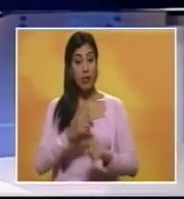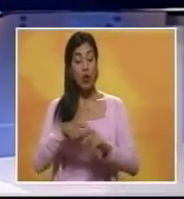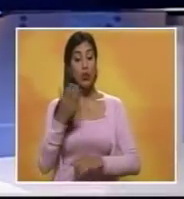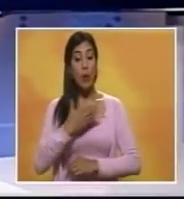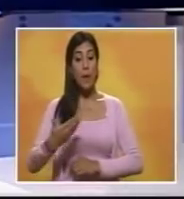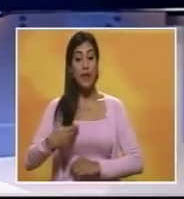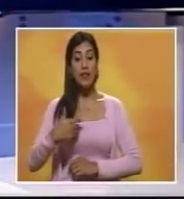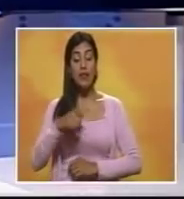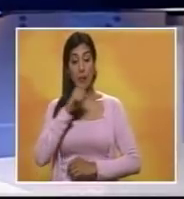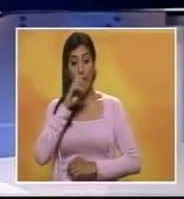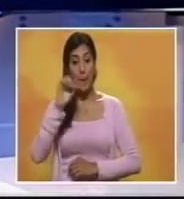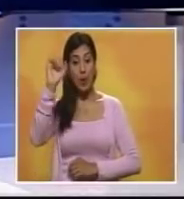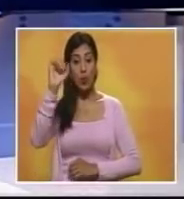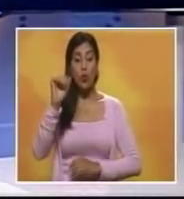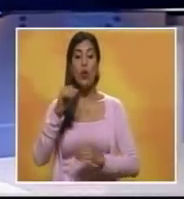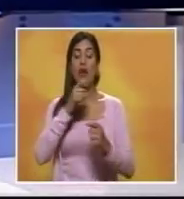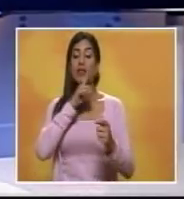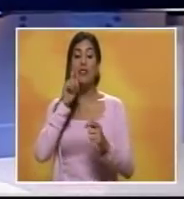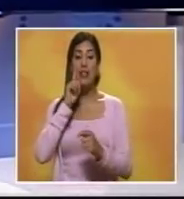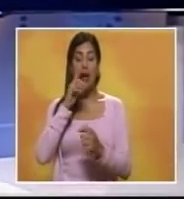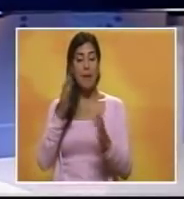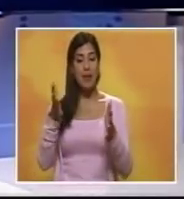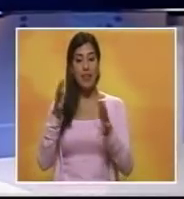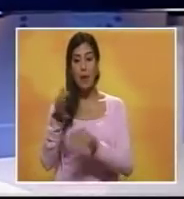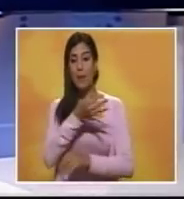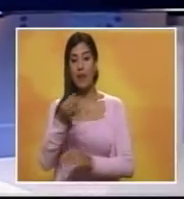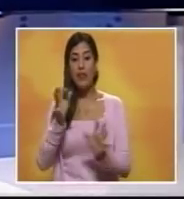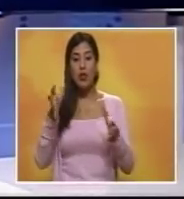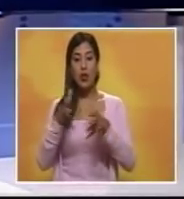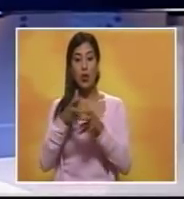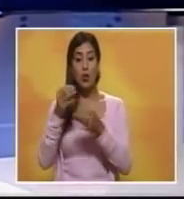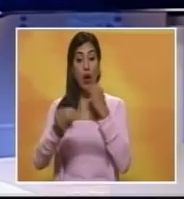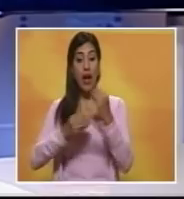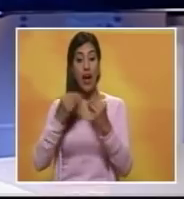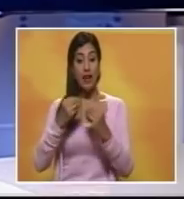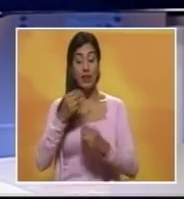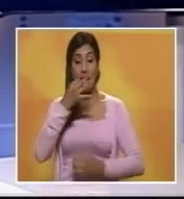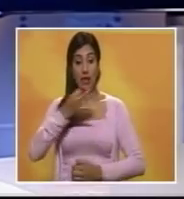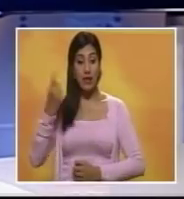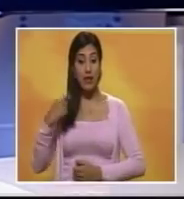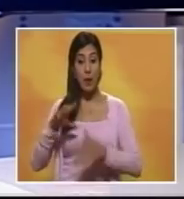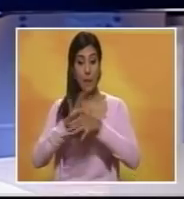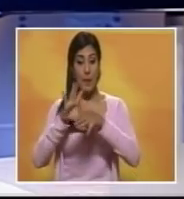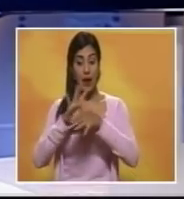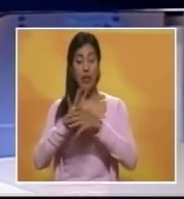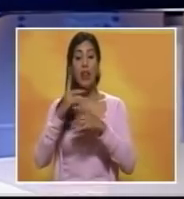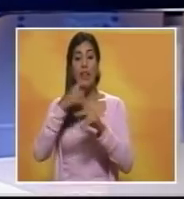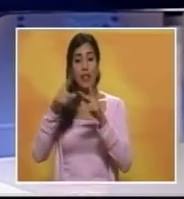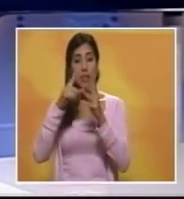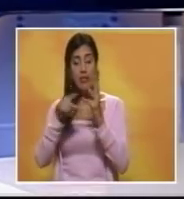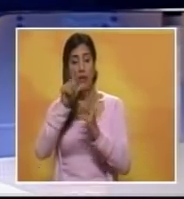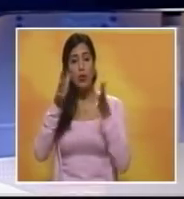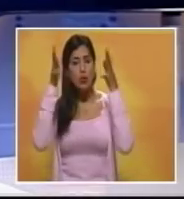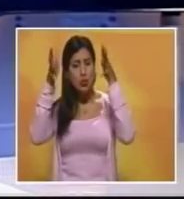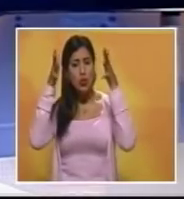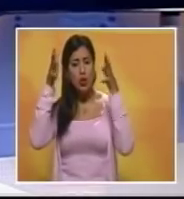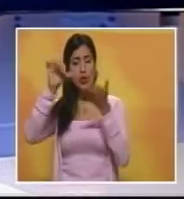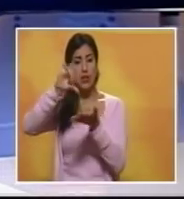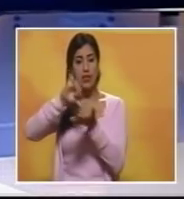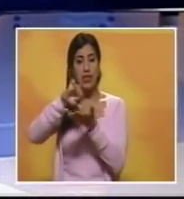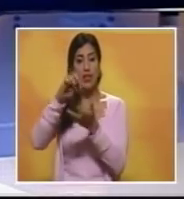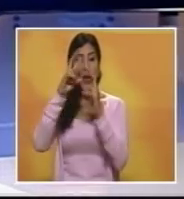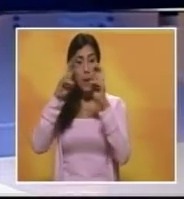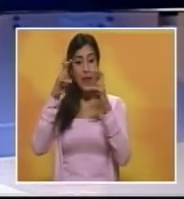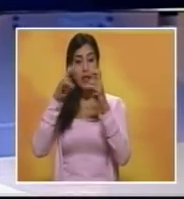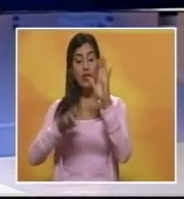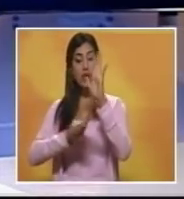El presidente de la República, Nicolás Maduro, catalogó de exitosa la reunión que sostuvo la tarde de este martes con diversos asesores del Centro de Investigación